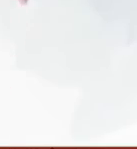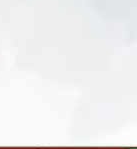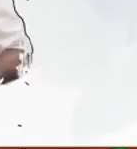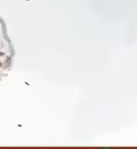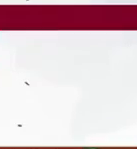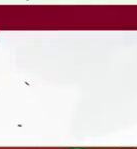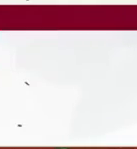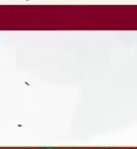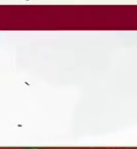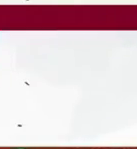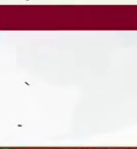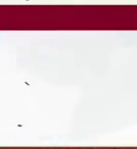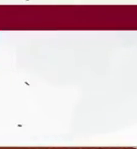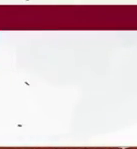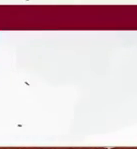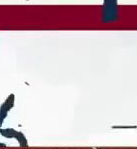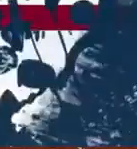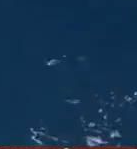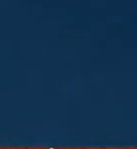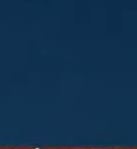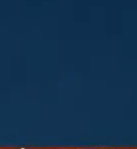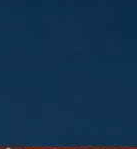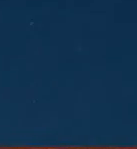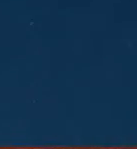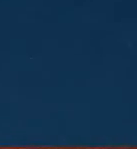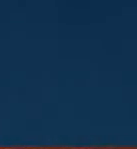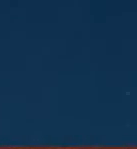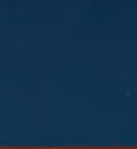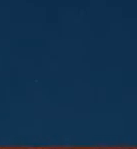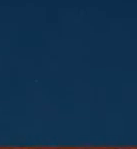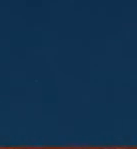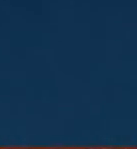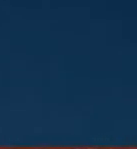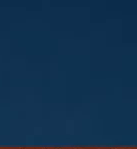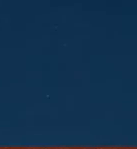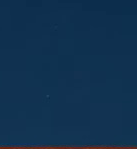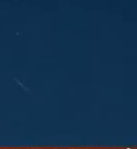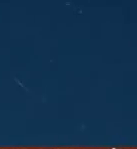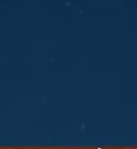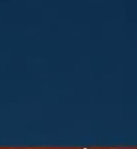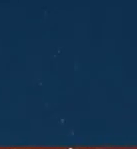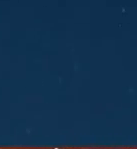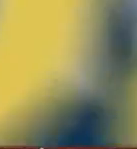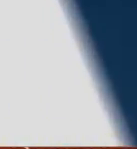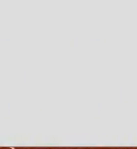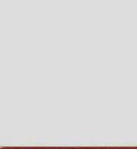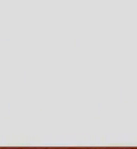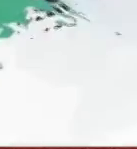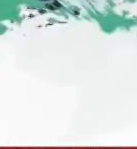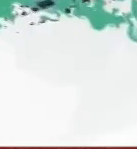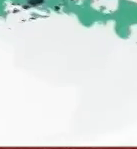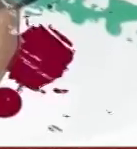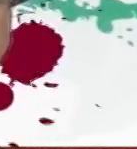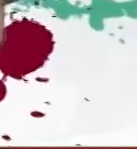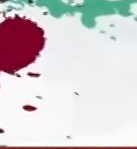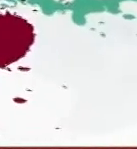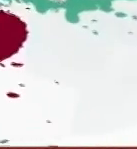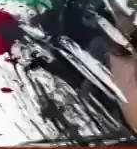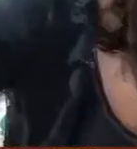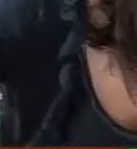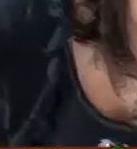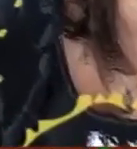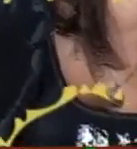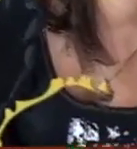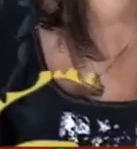Los latinos somos americanos y tenemos el derecho de decidir. Salir a votar es alzar la voz para que nuestras familias y toda